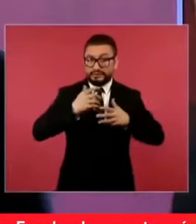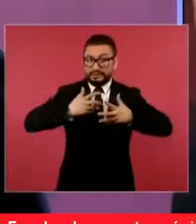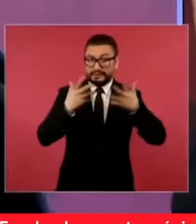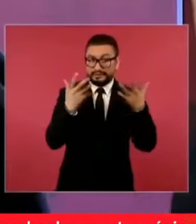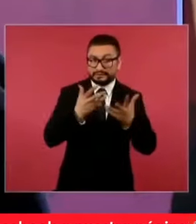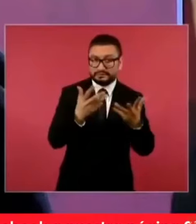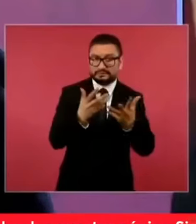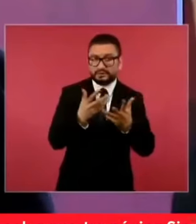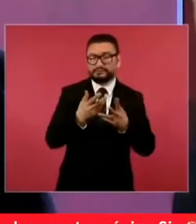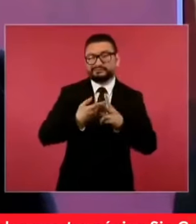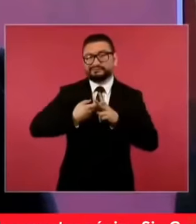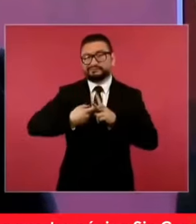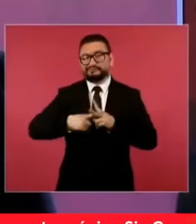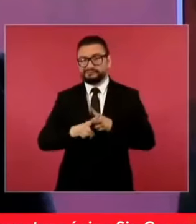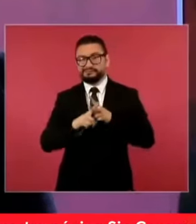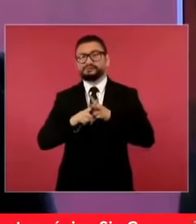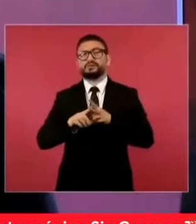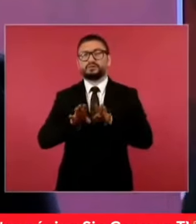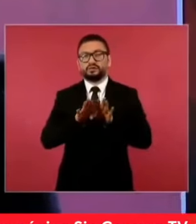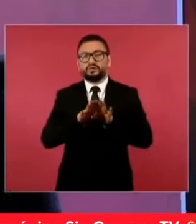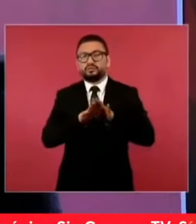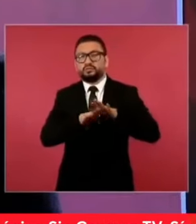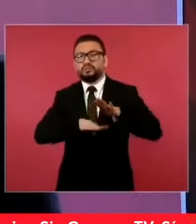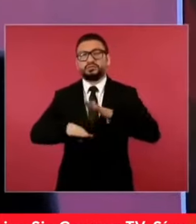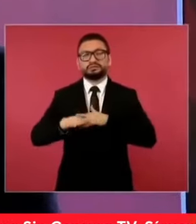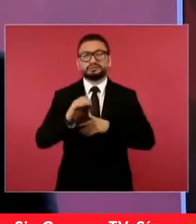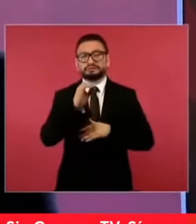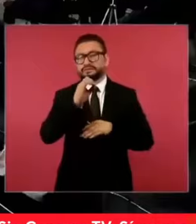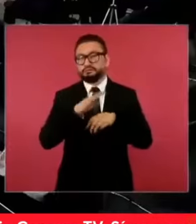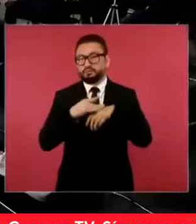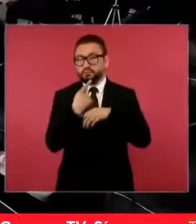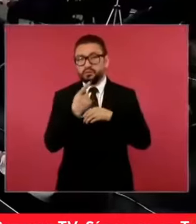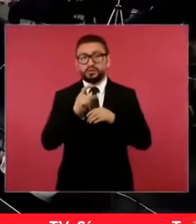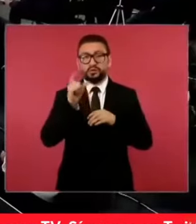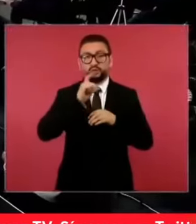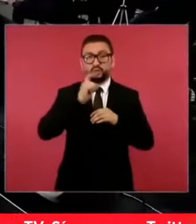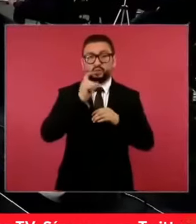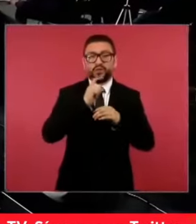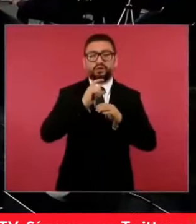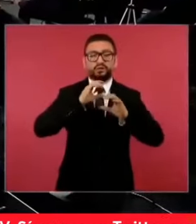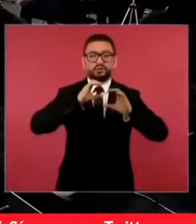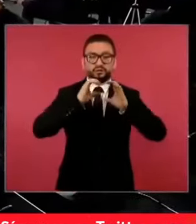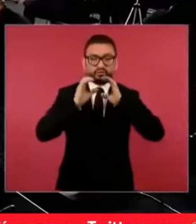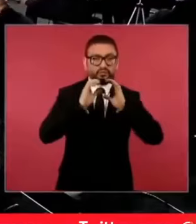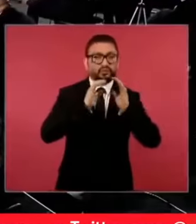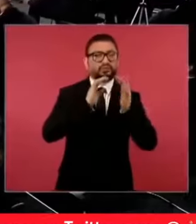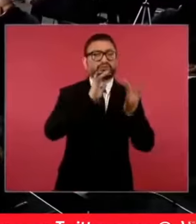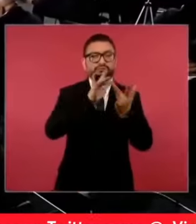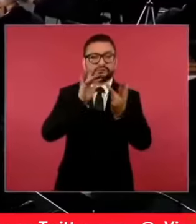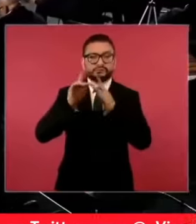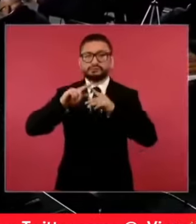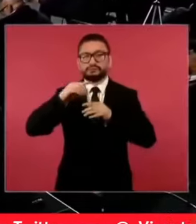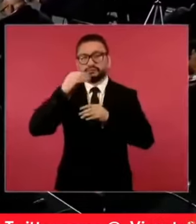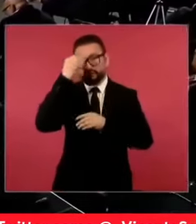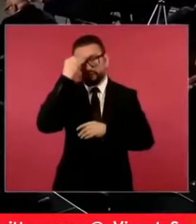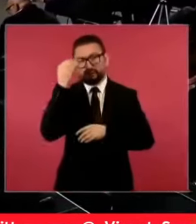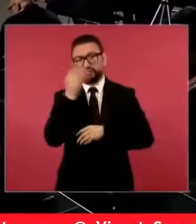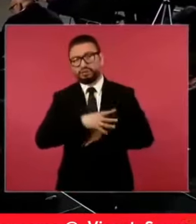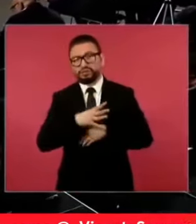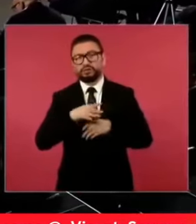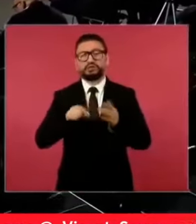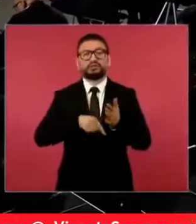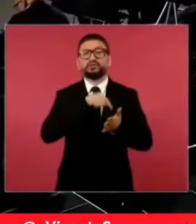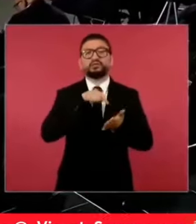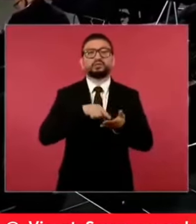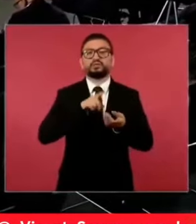empezar casi desde cero, pues el abandono de la infraestructura en telecomunicaciones era total en zonas